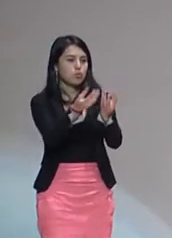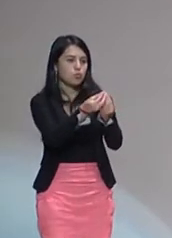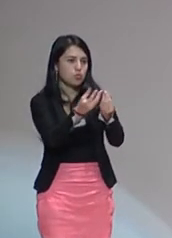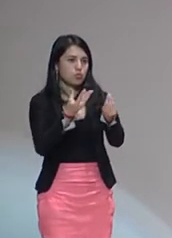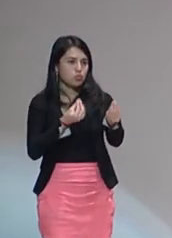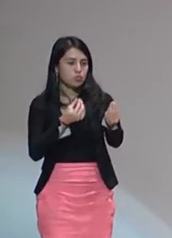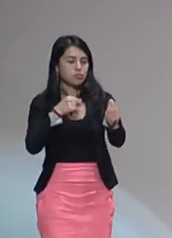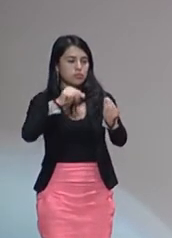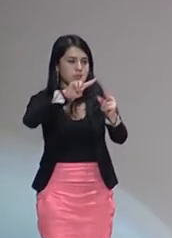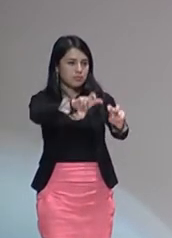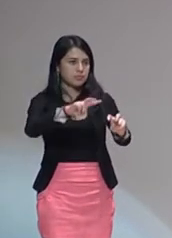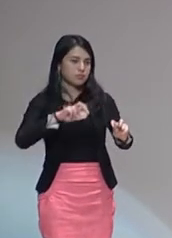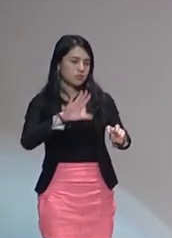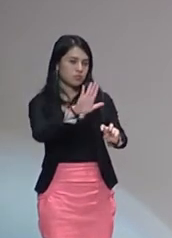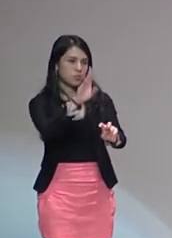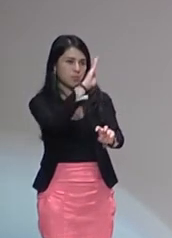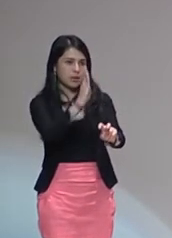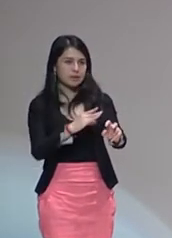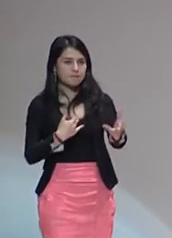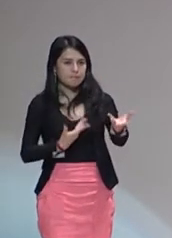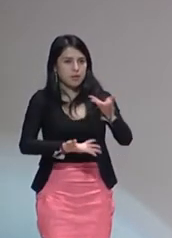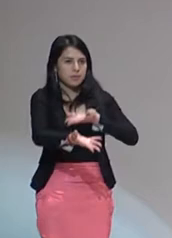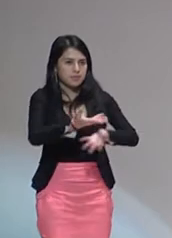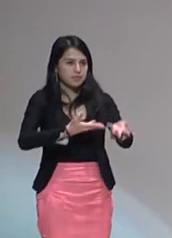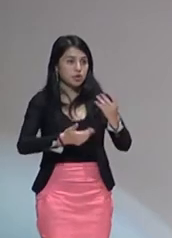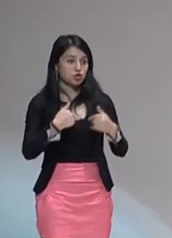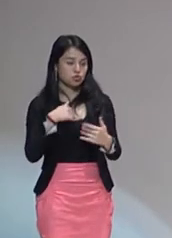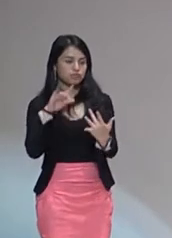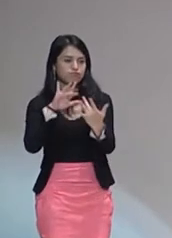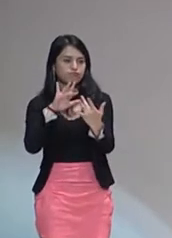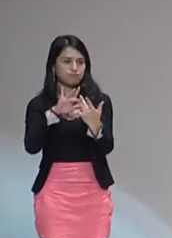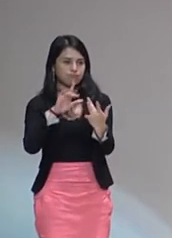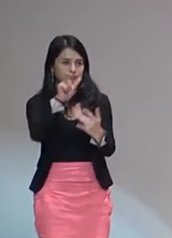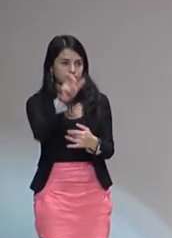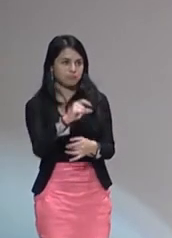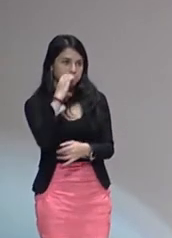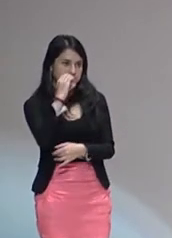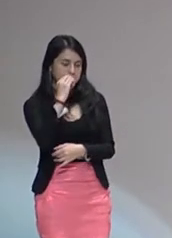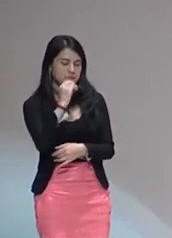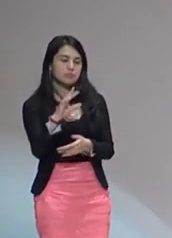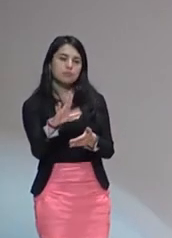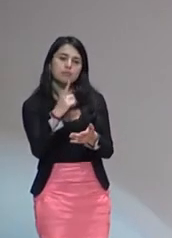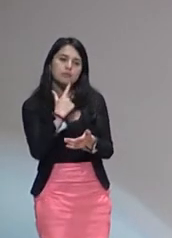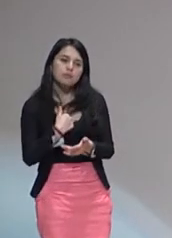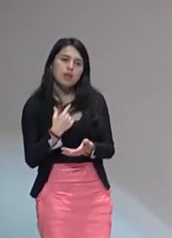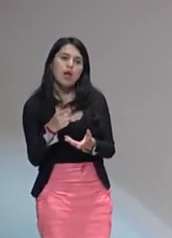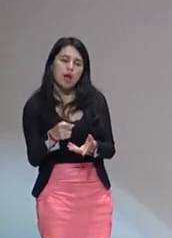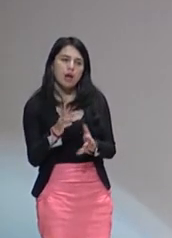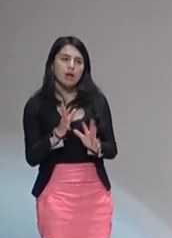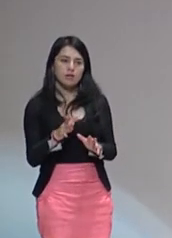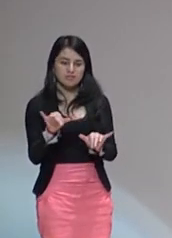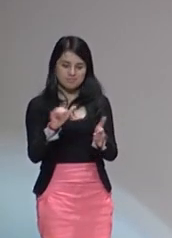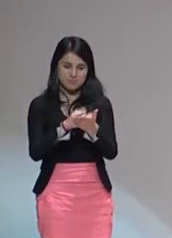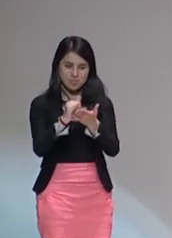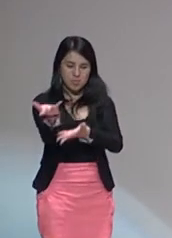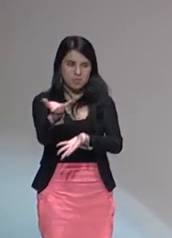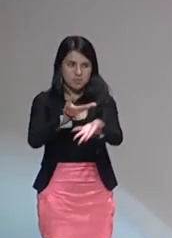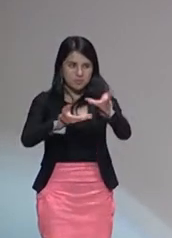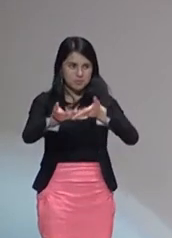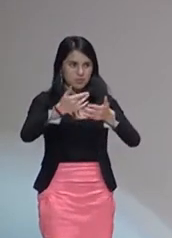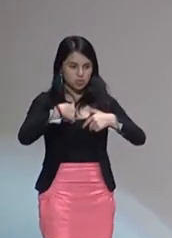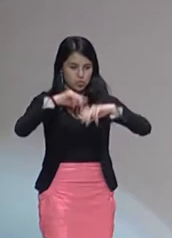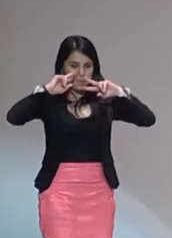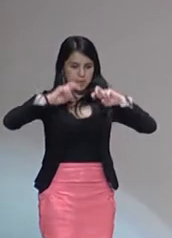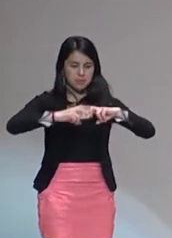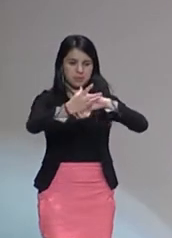de la Universidad Brasileña. Entonces me contacto con él y me dice, desde ese sentido de intercambio y de ser investigador